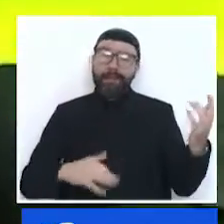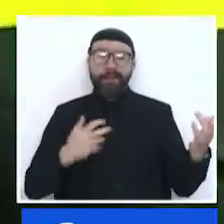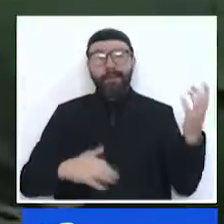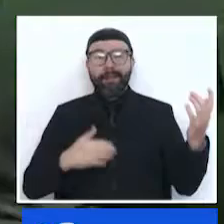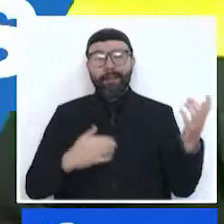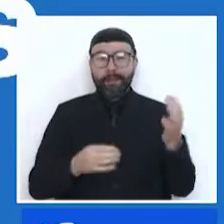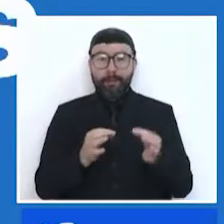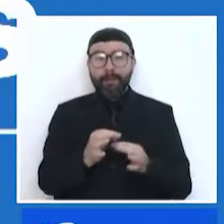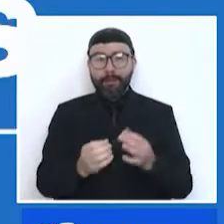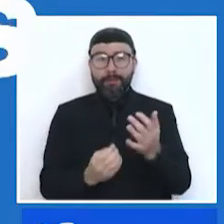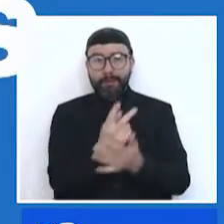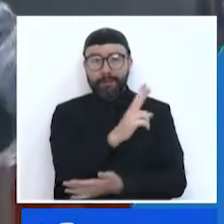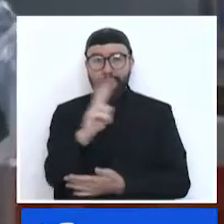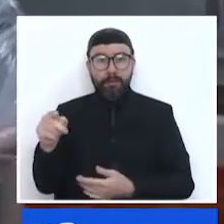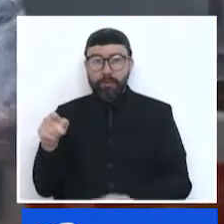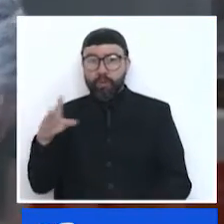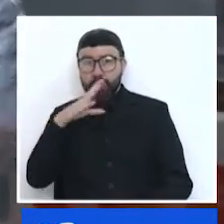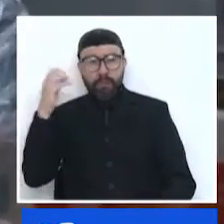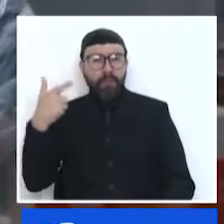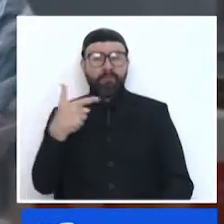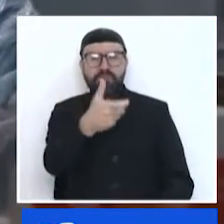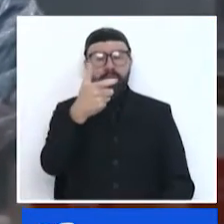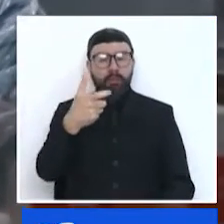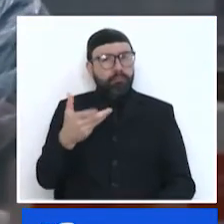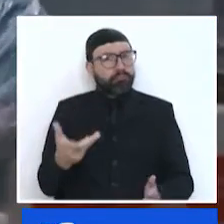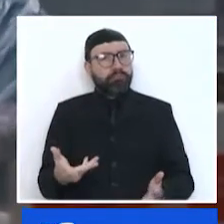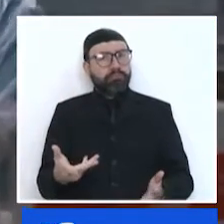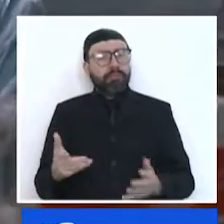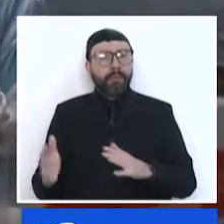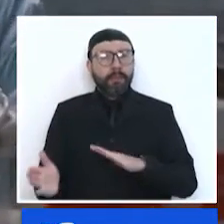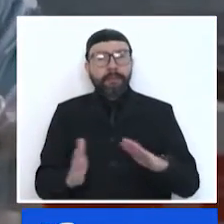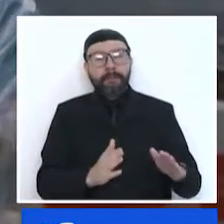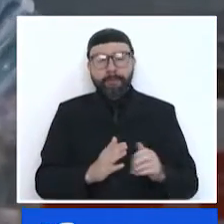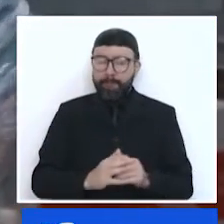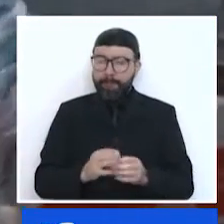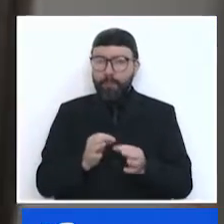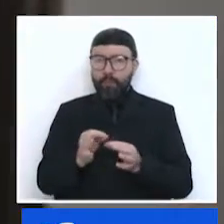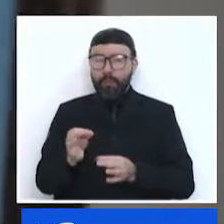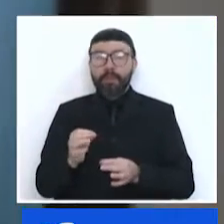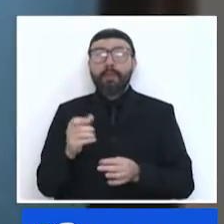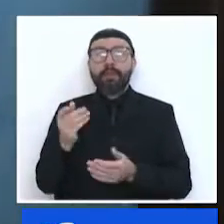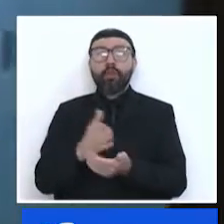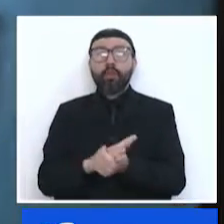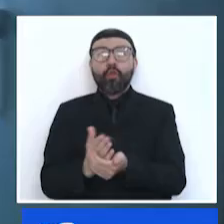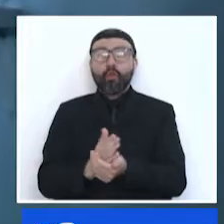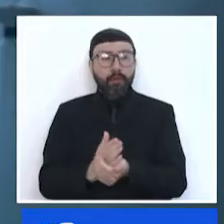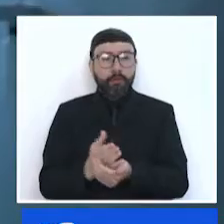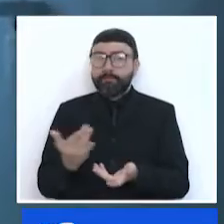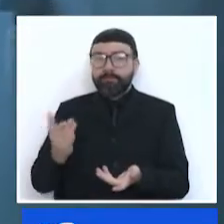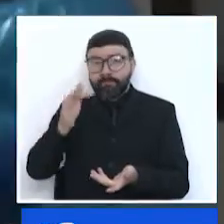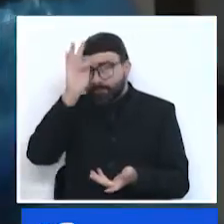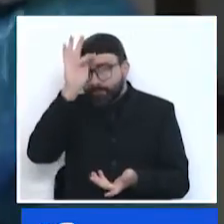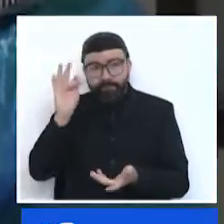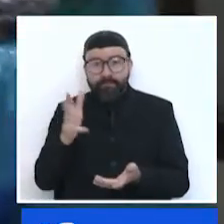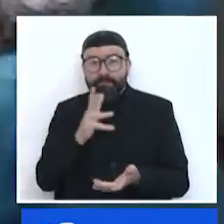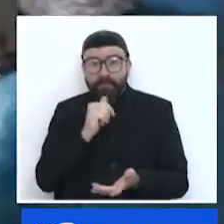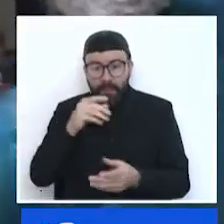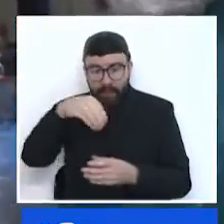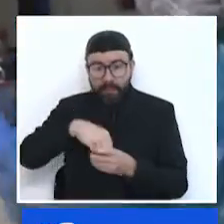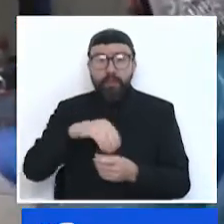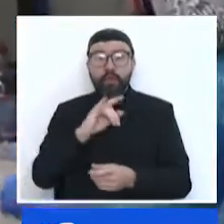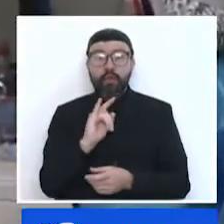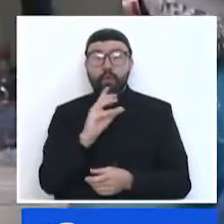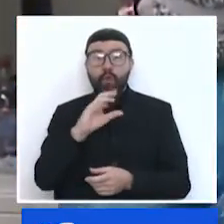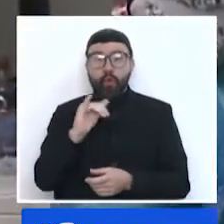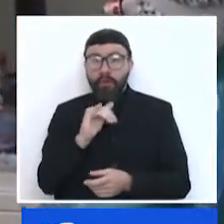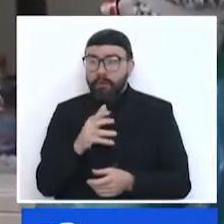María. Situación grave en el municipio de La Dorada. No hay dónde atender a los pacientes con COVID-19. Los van